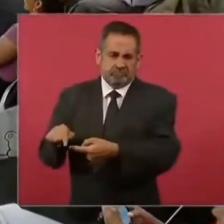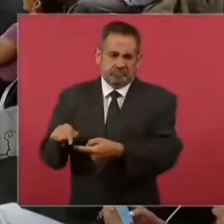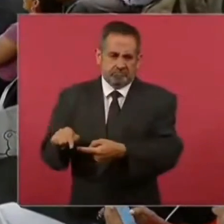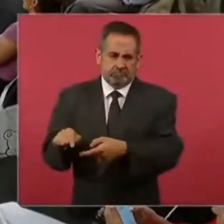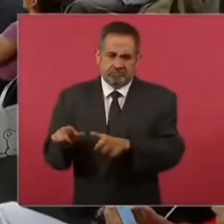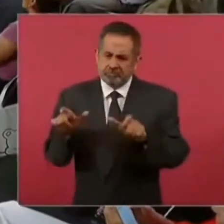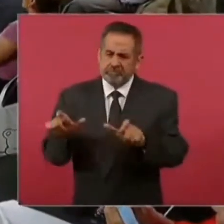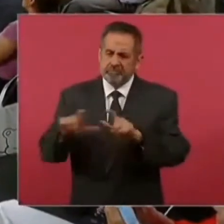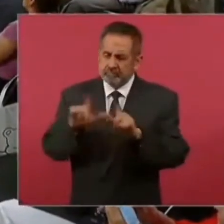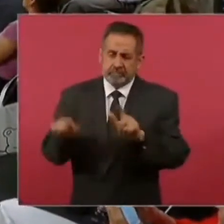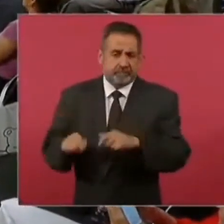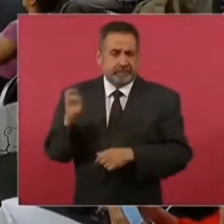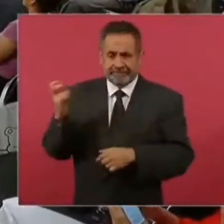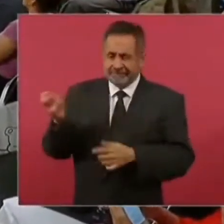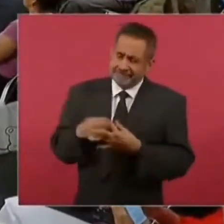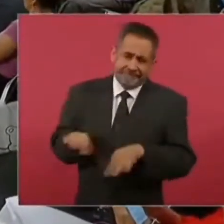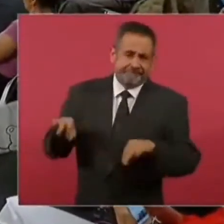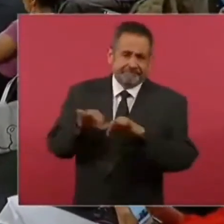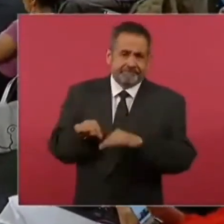es importantísimo.